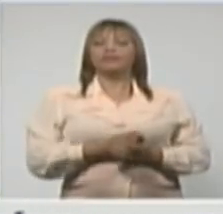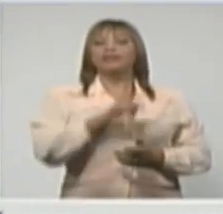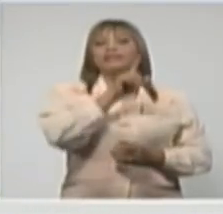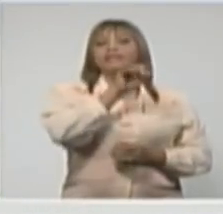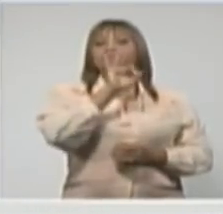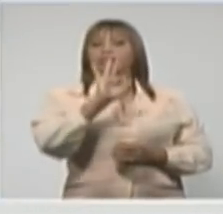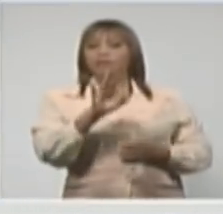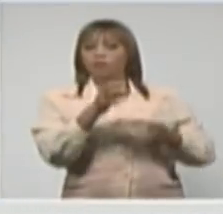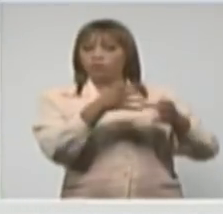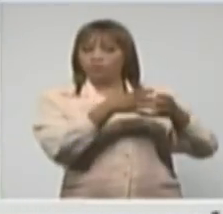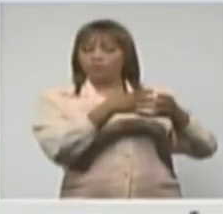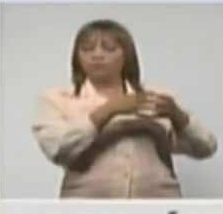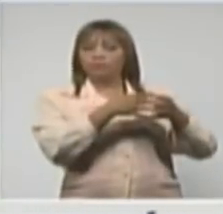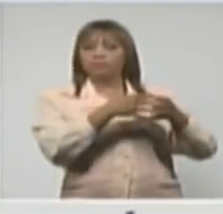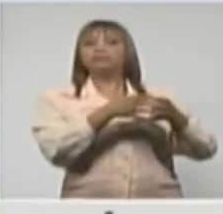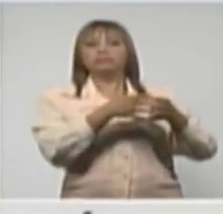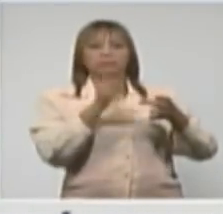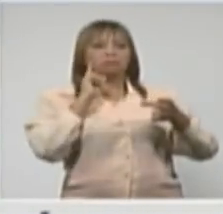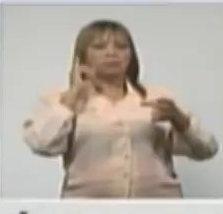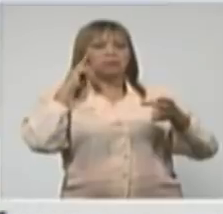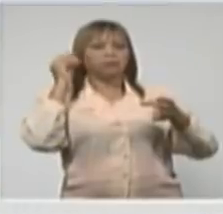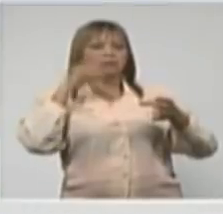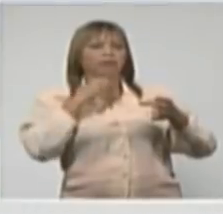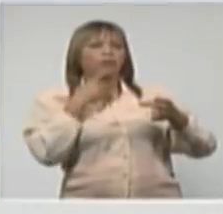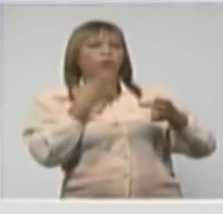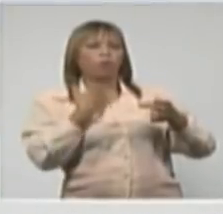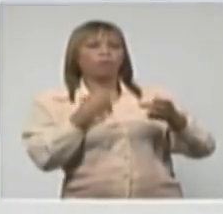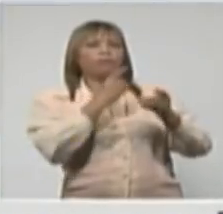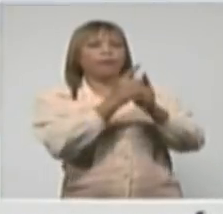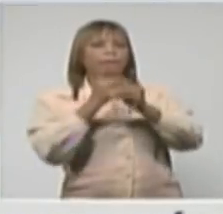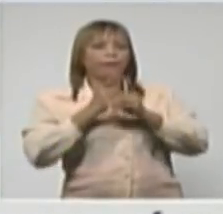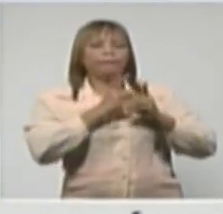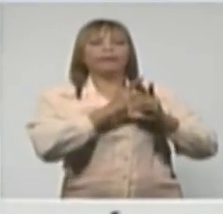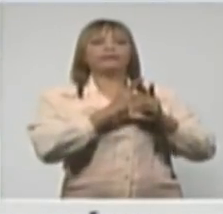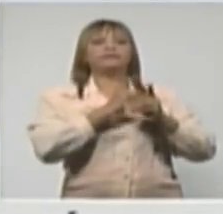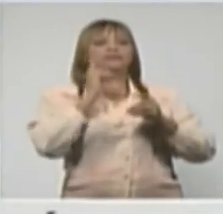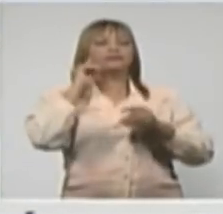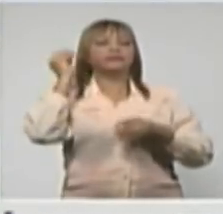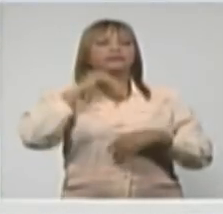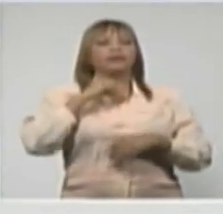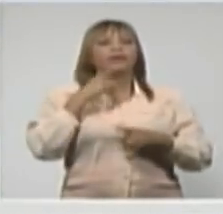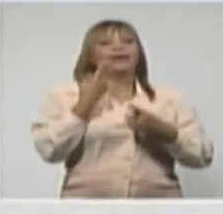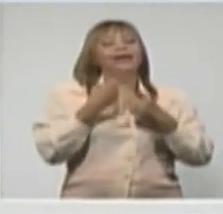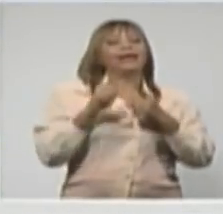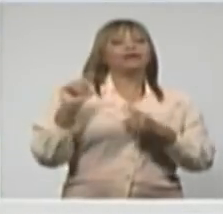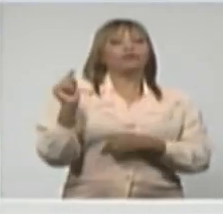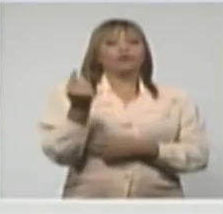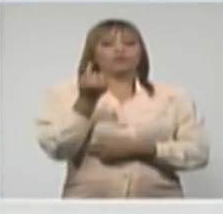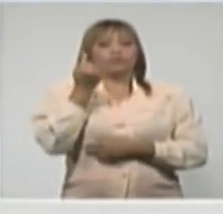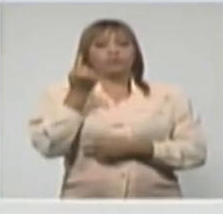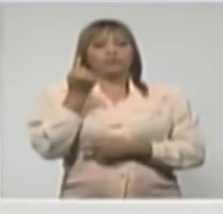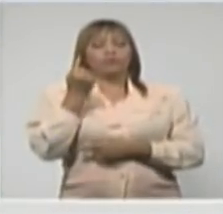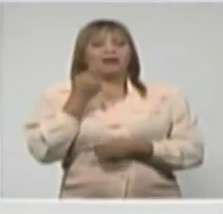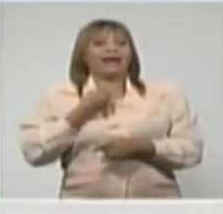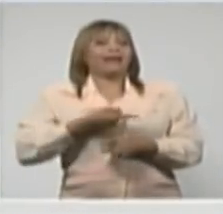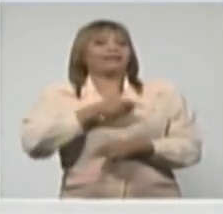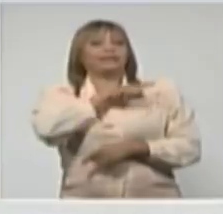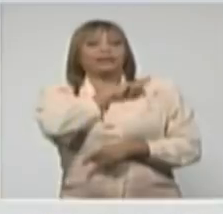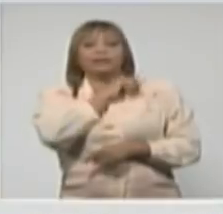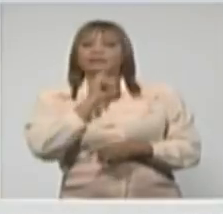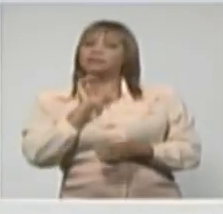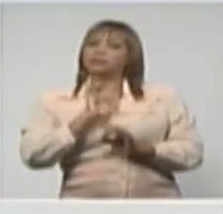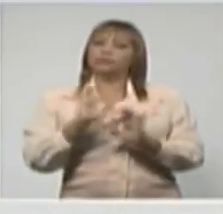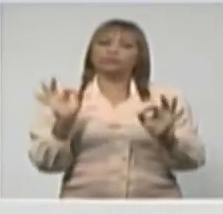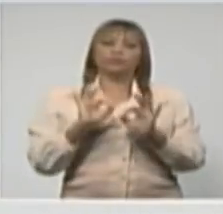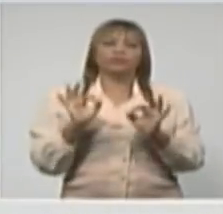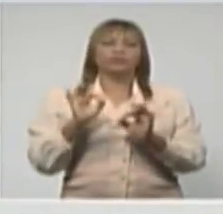se pudo precisar la fuente de infección y en uno de ellos, hasta el día de ayer, no se había ido precisada la